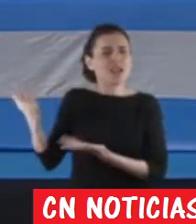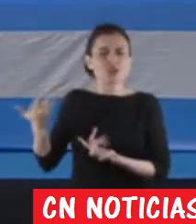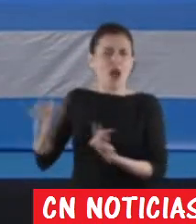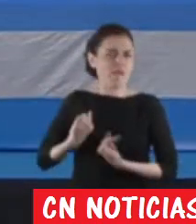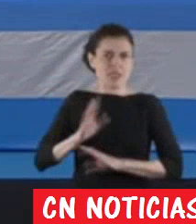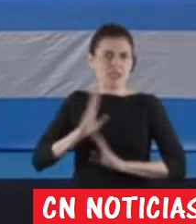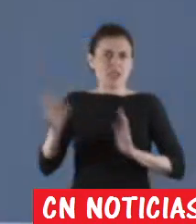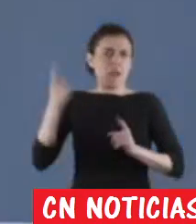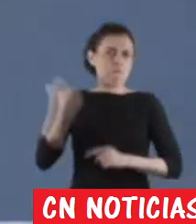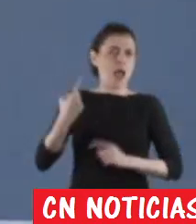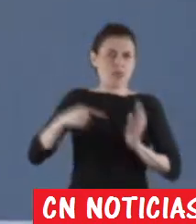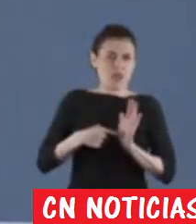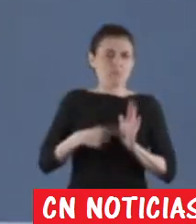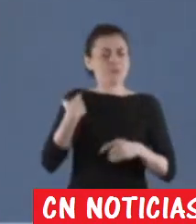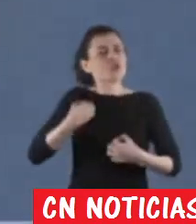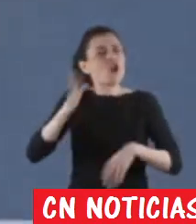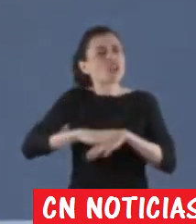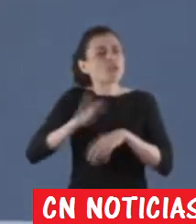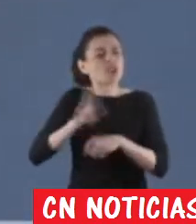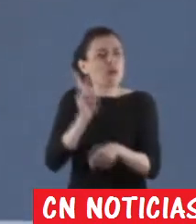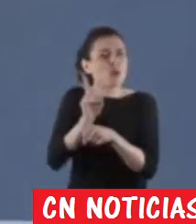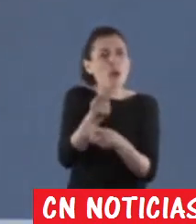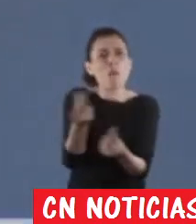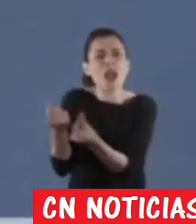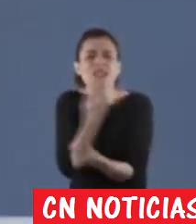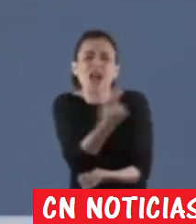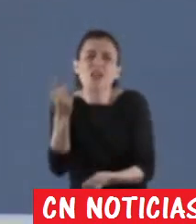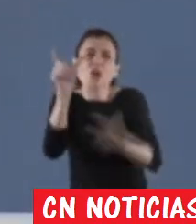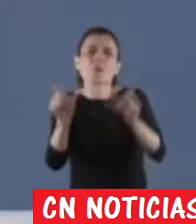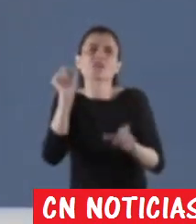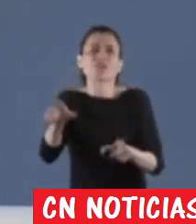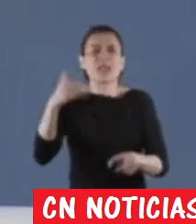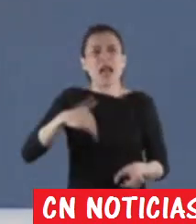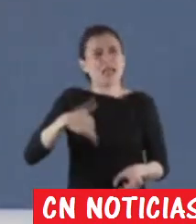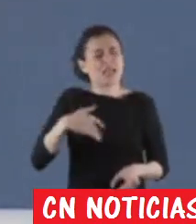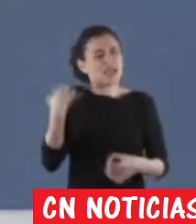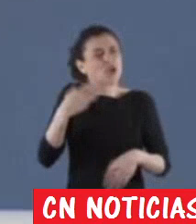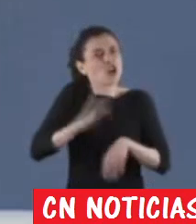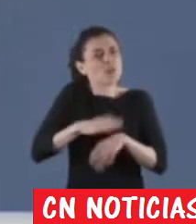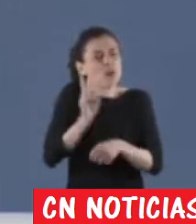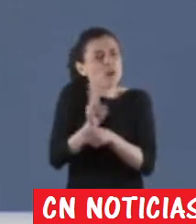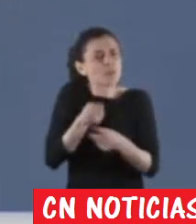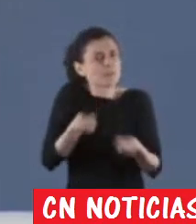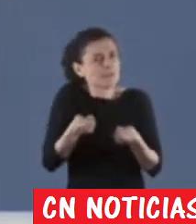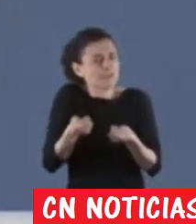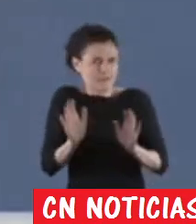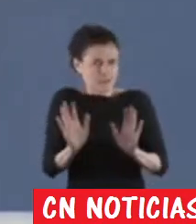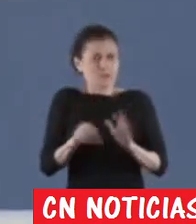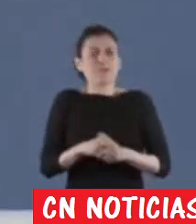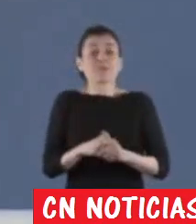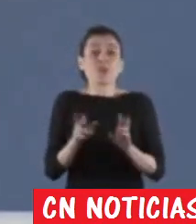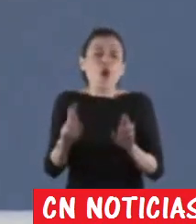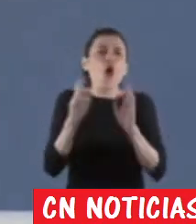misión: cuidar el bolsillo de los argentinos y las argentinas. Ayer Massa me decía, ojalá tuviéramos 100 intendentes